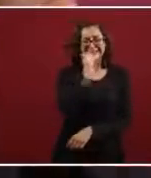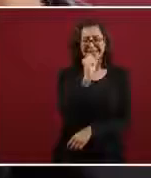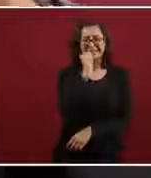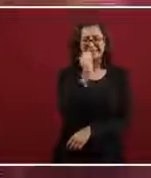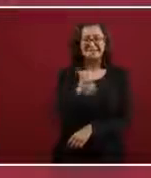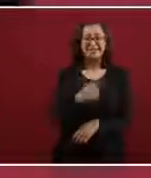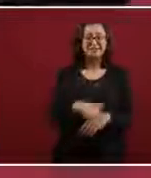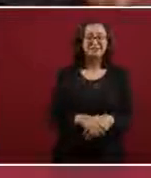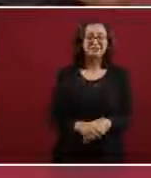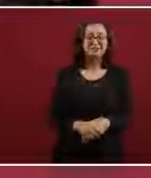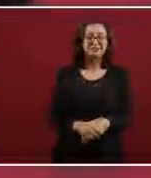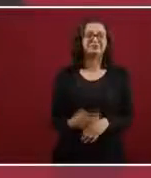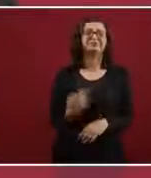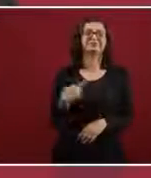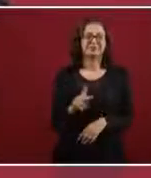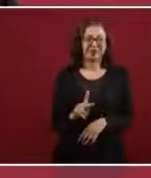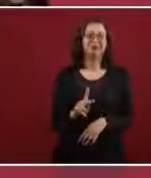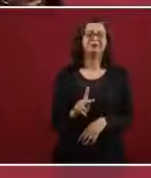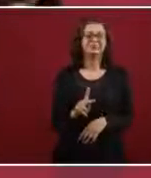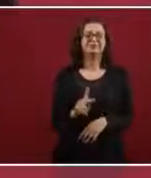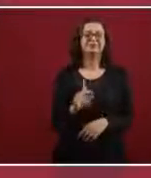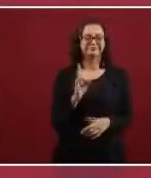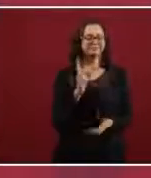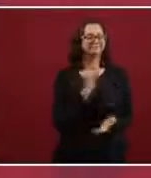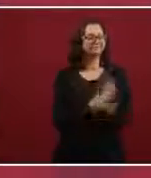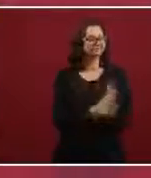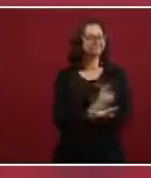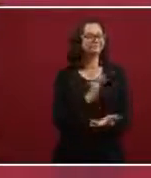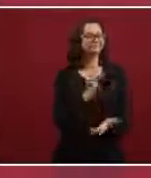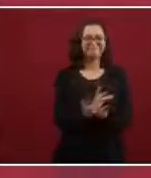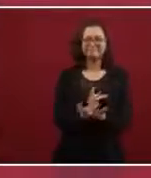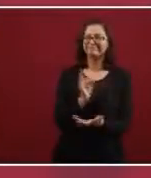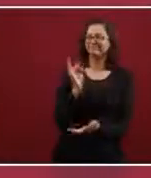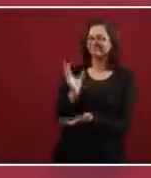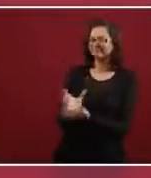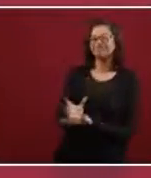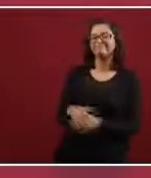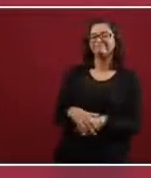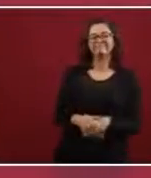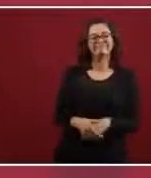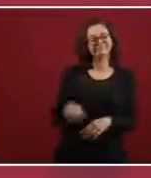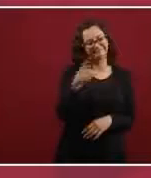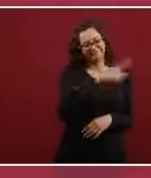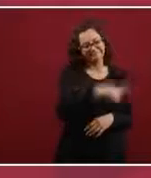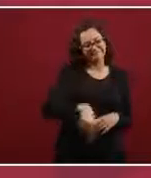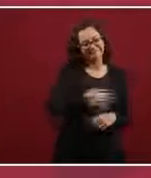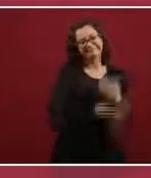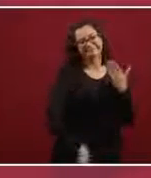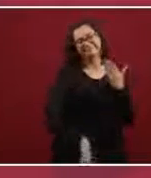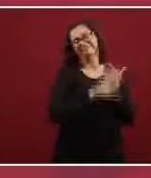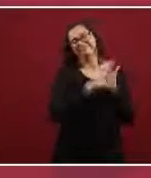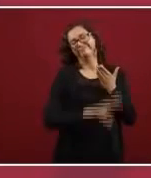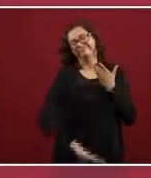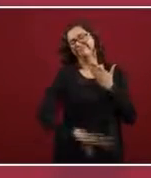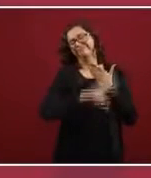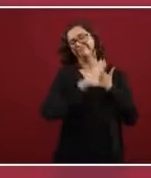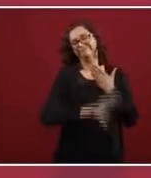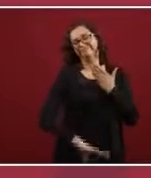Nada más me doy cuenta de que pues nuestros adversarios